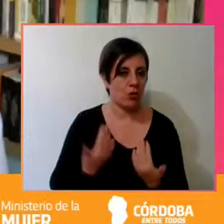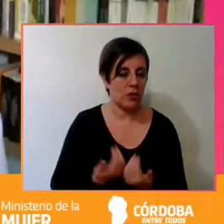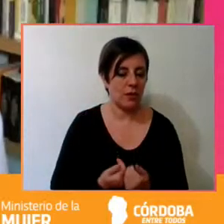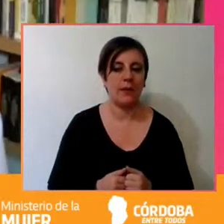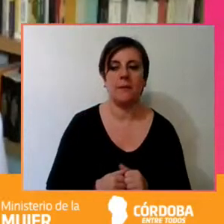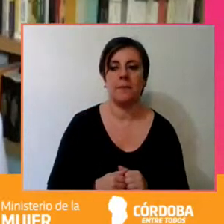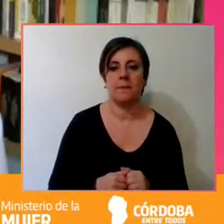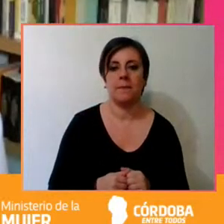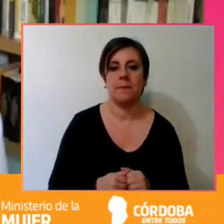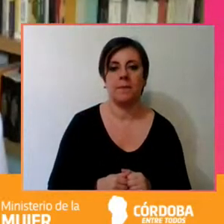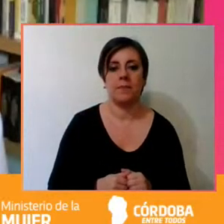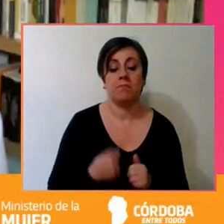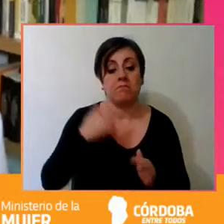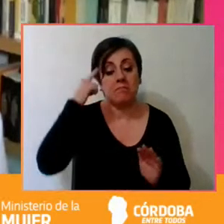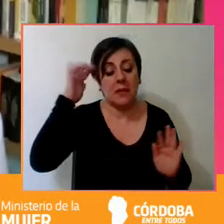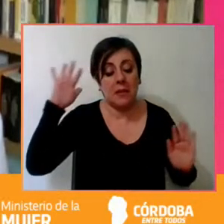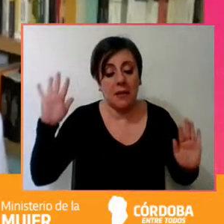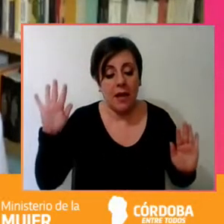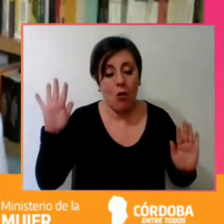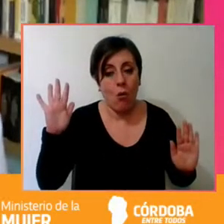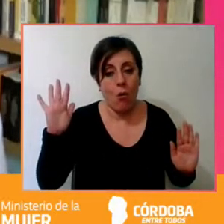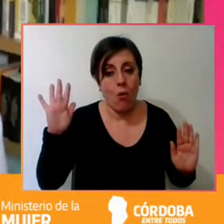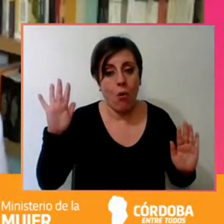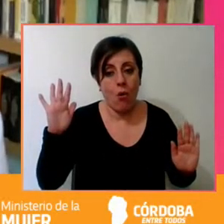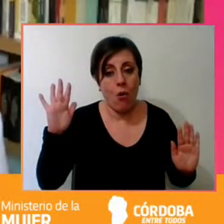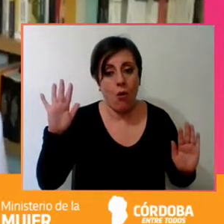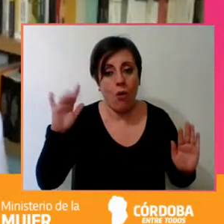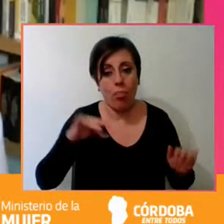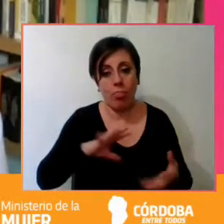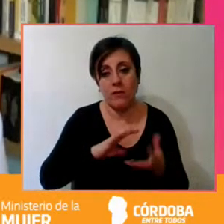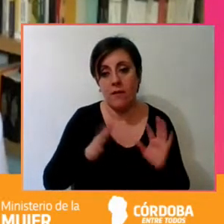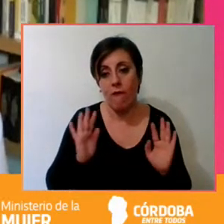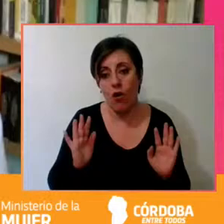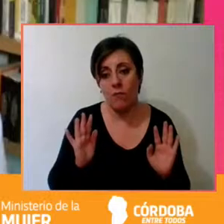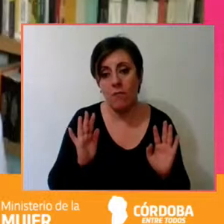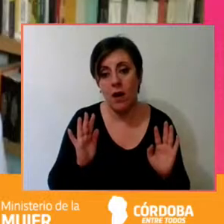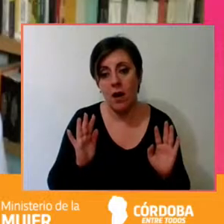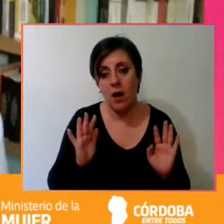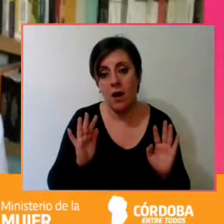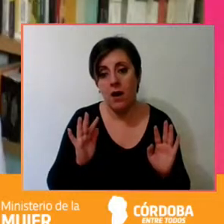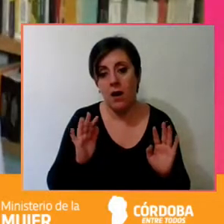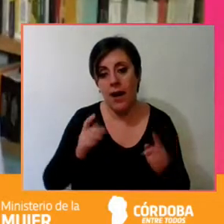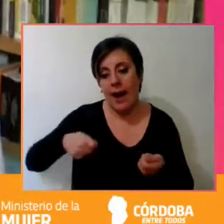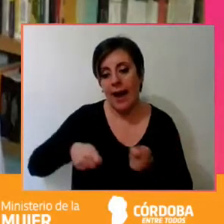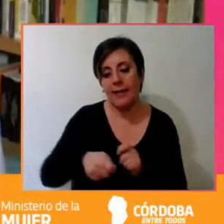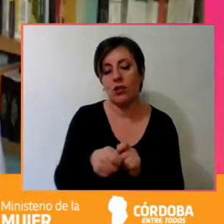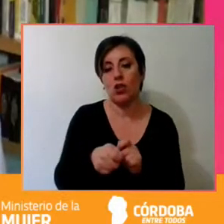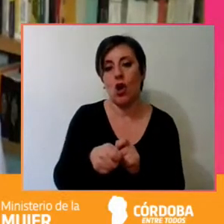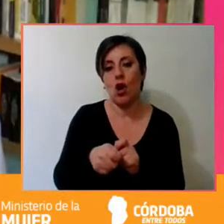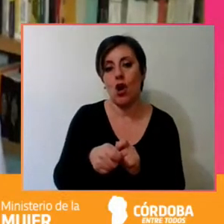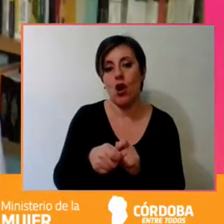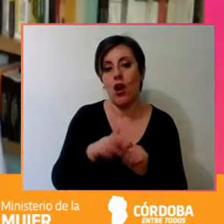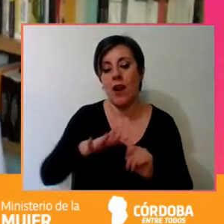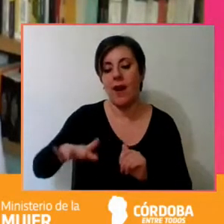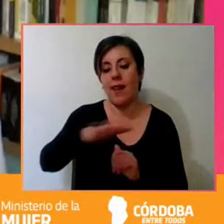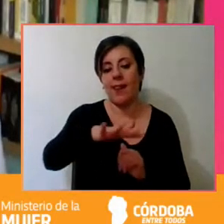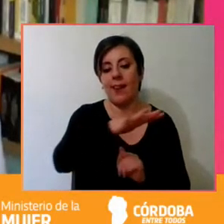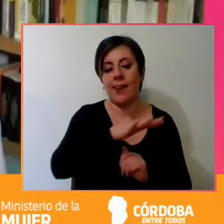Yo creo que en este sentido, pues la gestión transversal desde lo